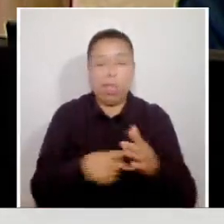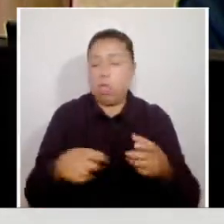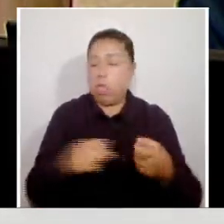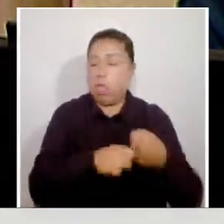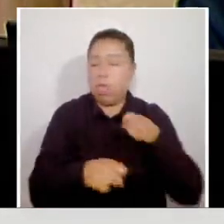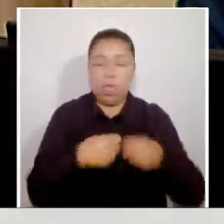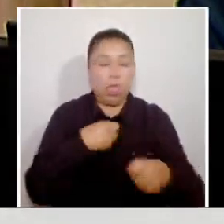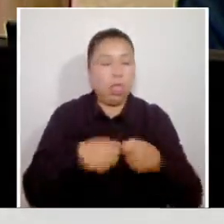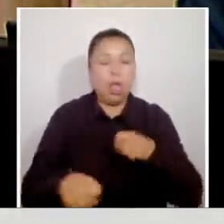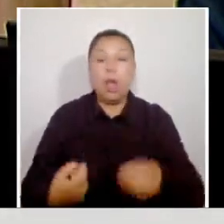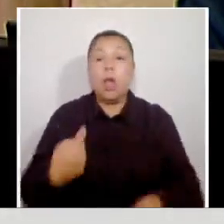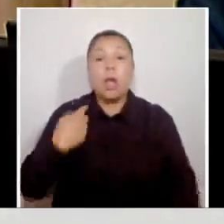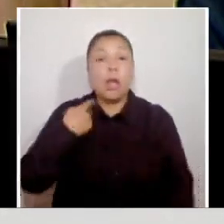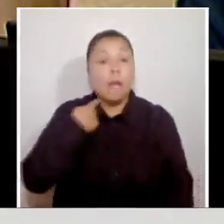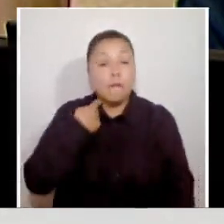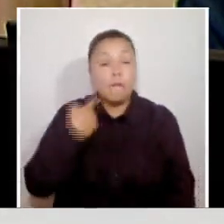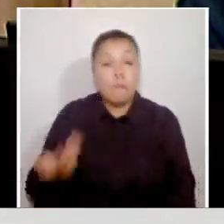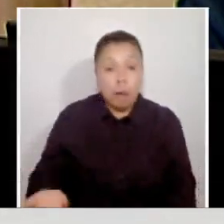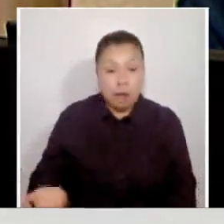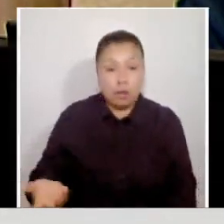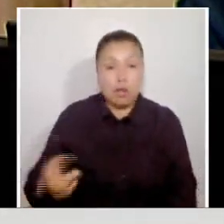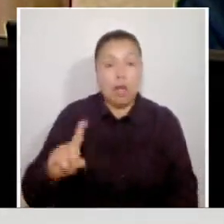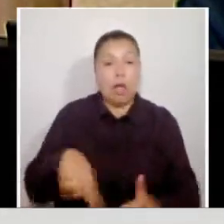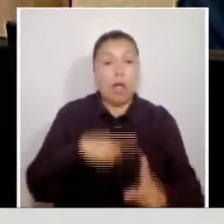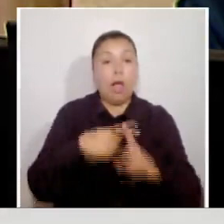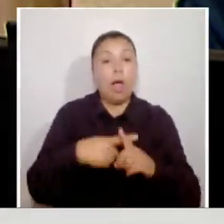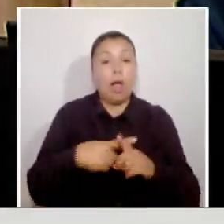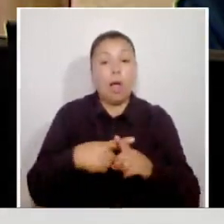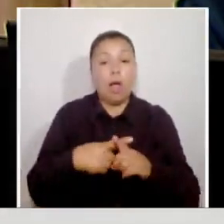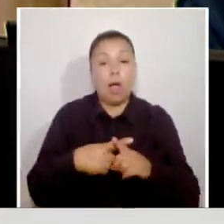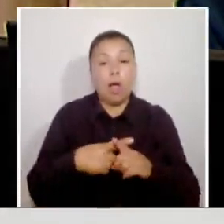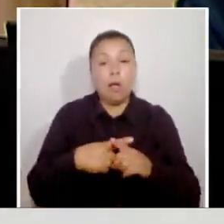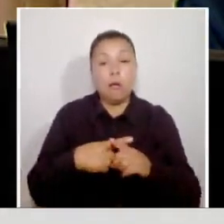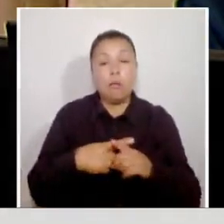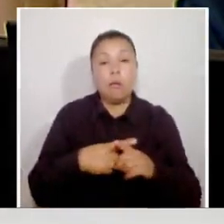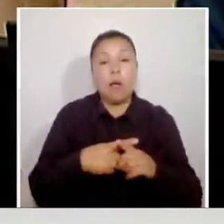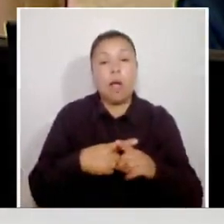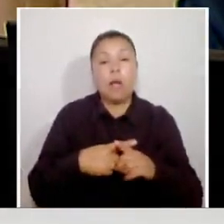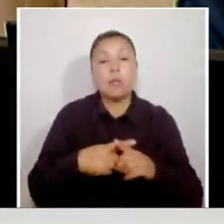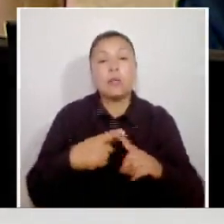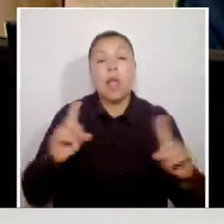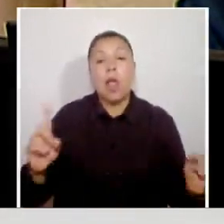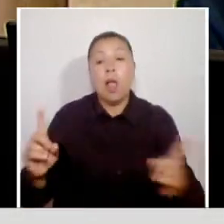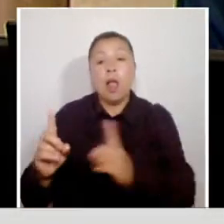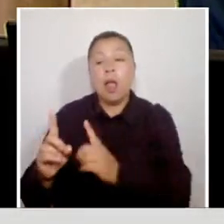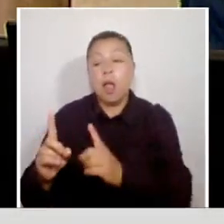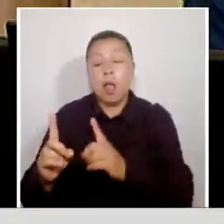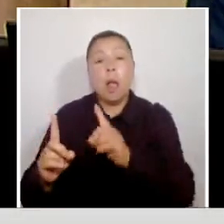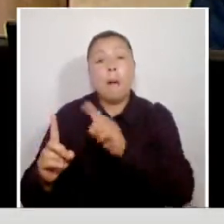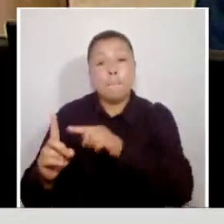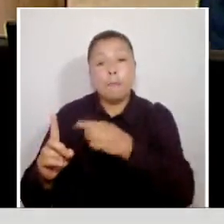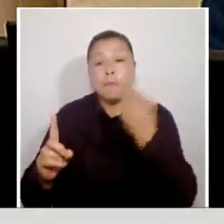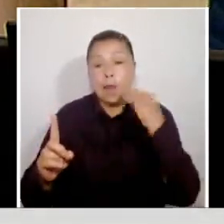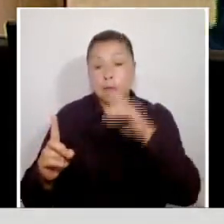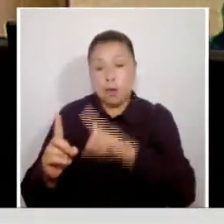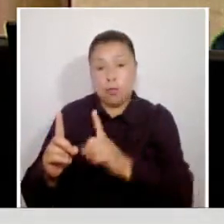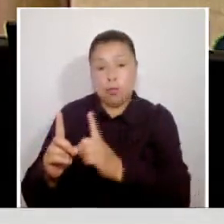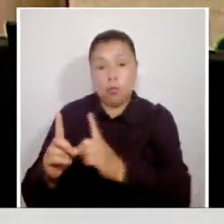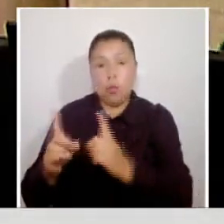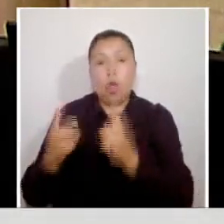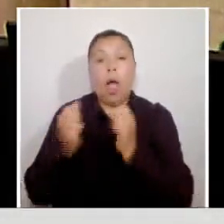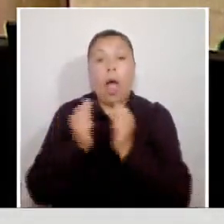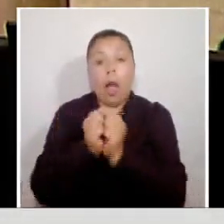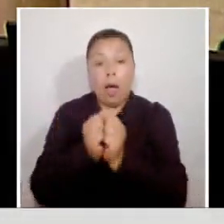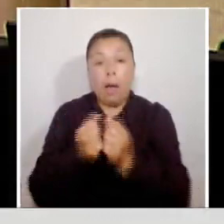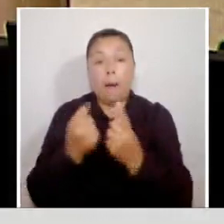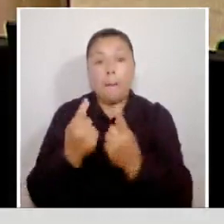afectando además el régimen de visitas y los patrones de apego parental presidente por todo